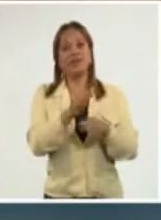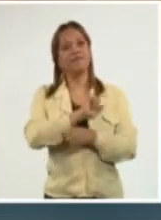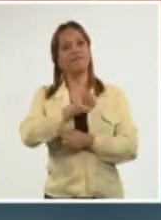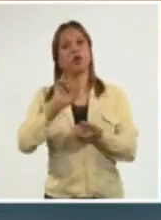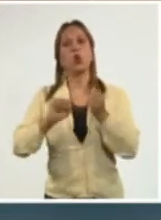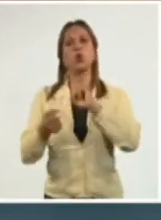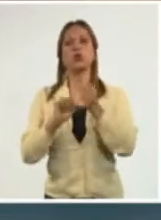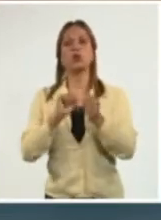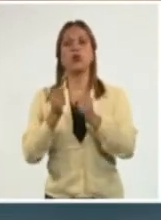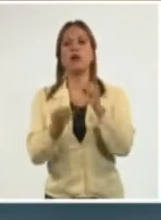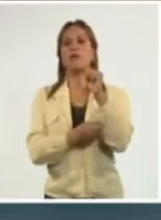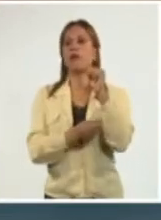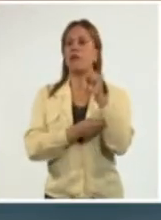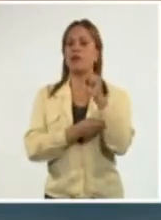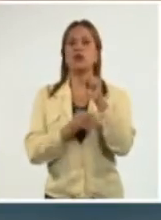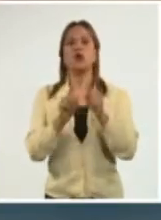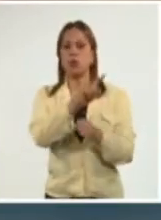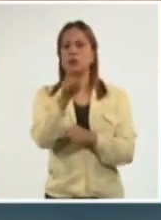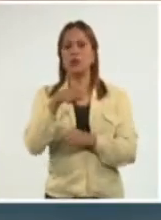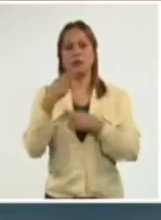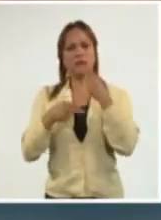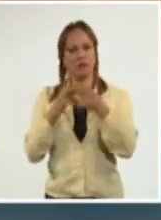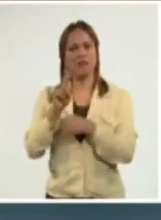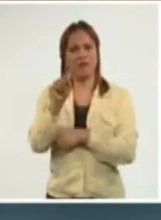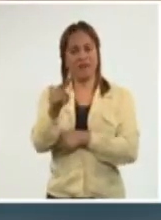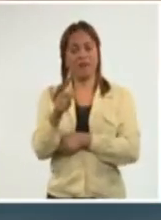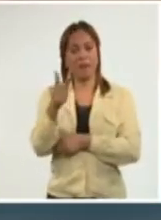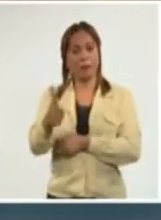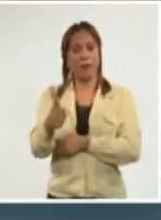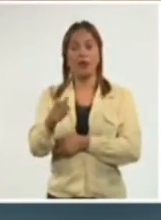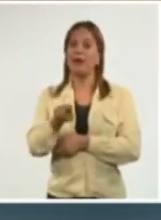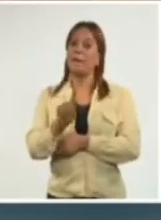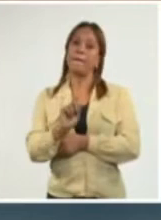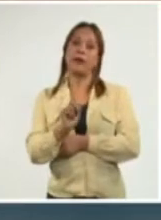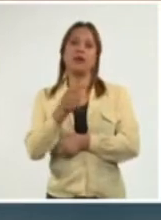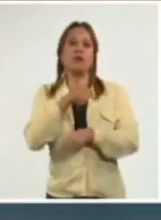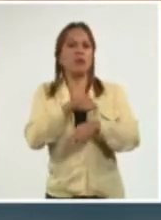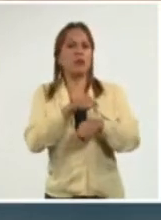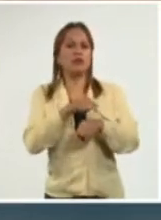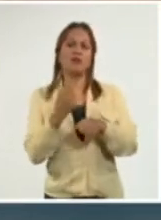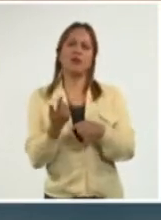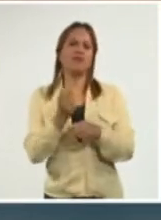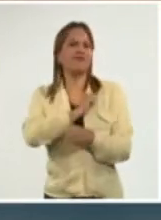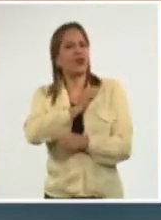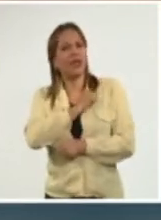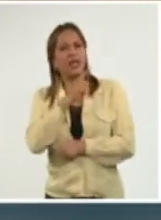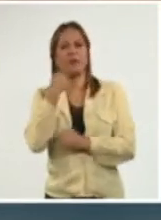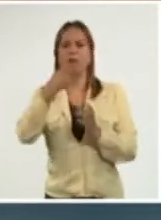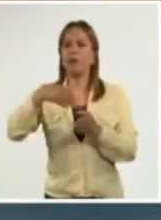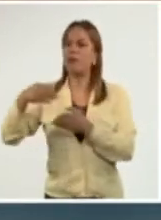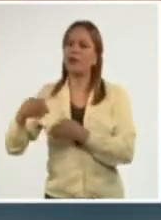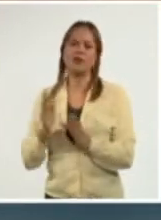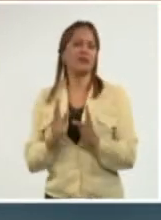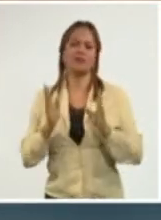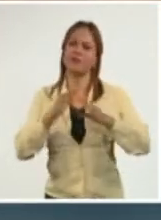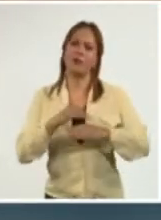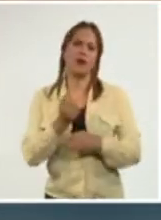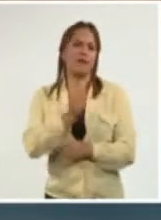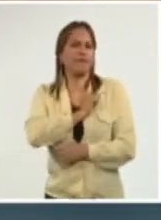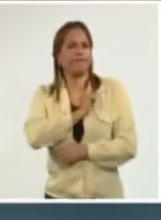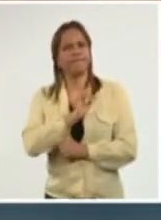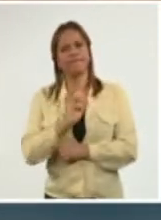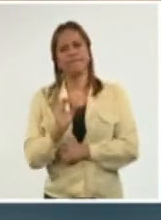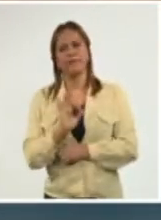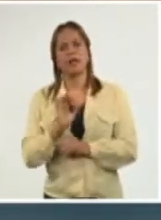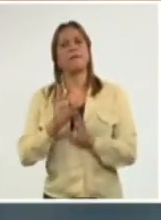el poder. Ustedes lo hicieron muy bien por allá, pero ya es tiempo de evitar más derramamiento de sangre, ya es